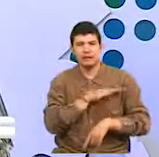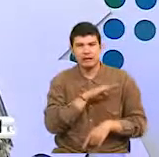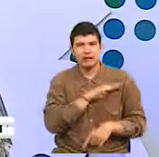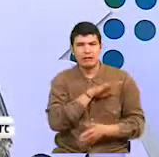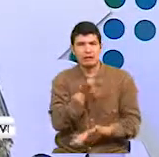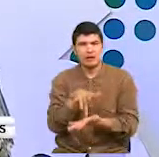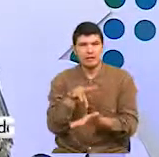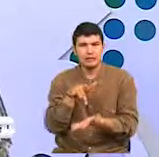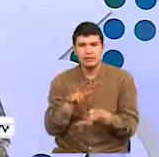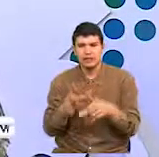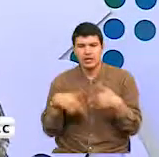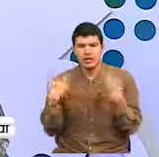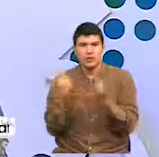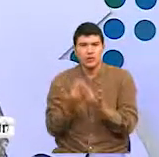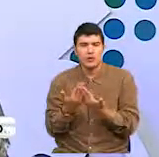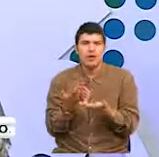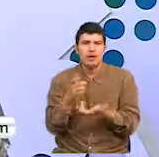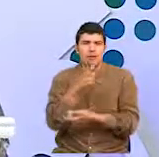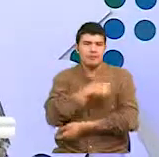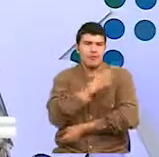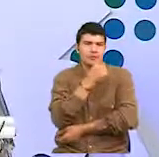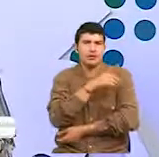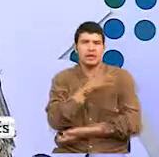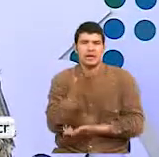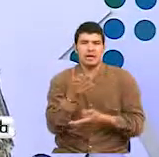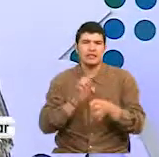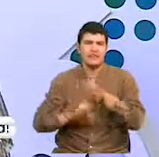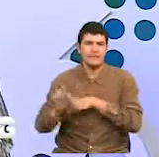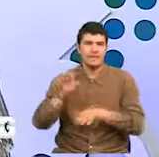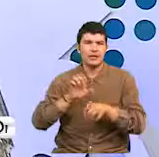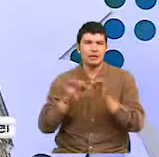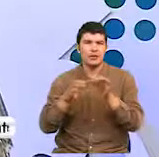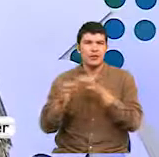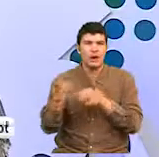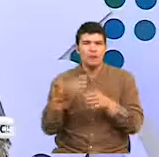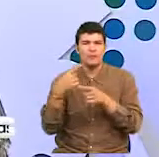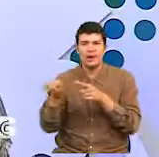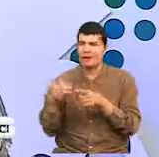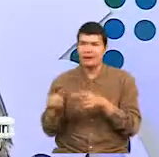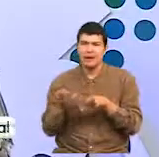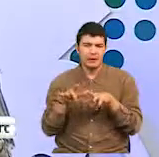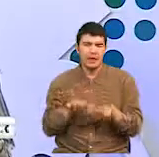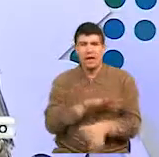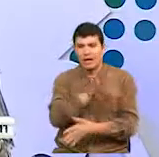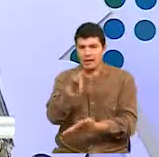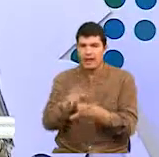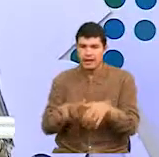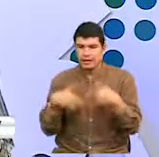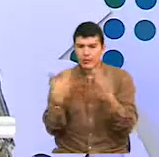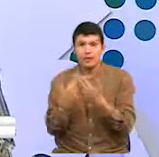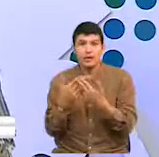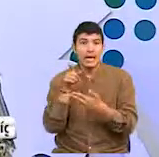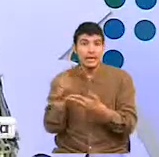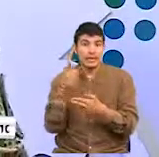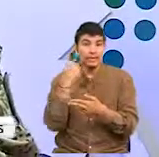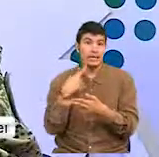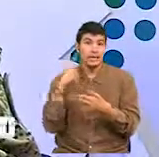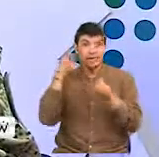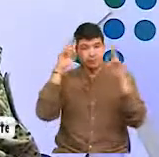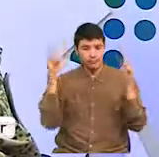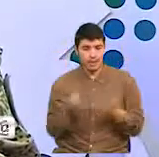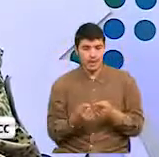presencia de la personería, el defensor del pueblo, etcétera, etcétera, y llegamos a la conclusión de que